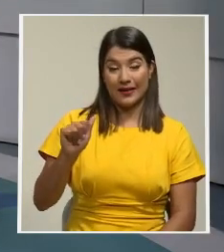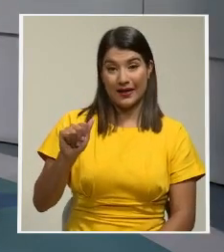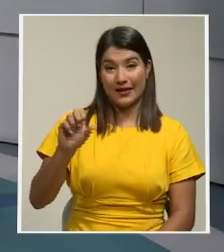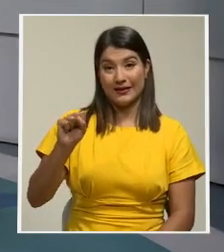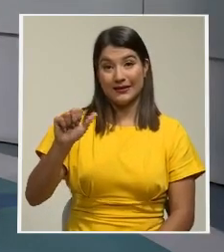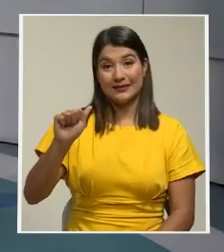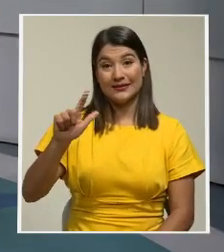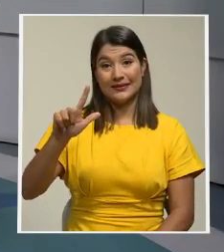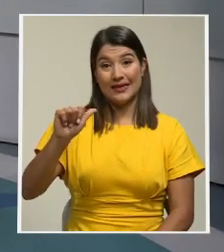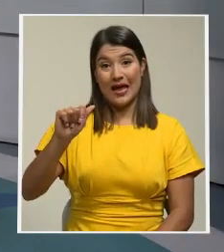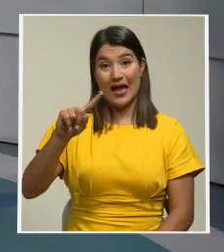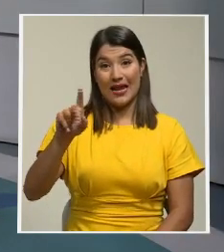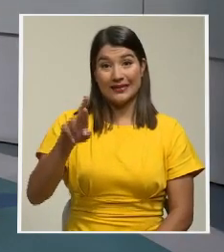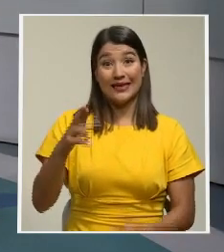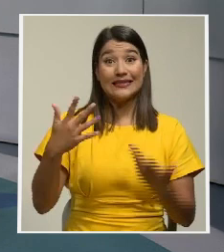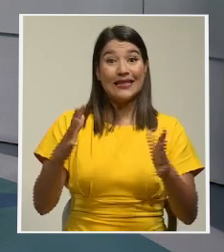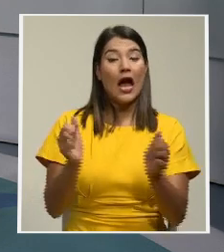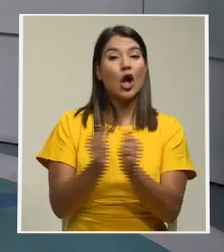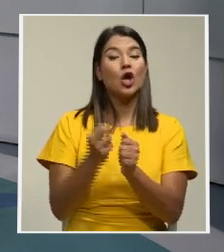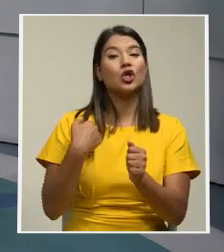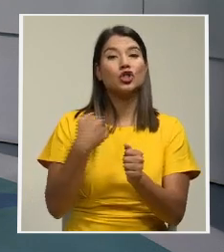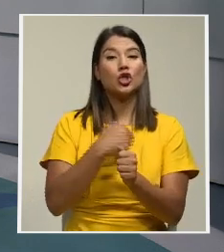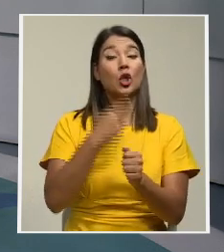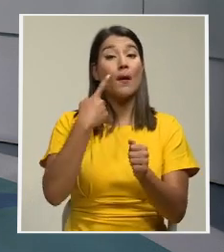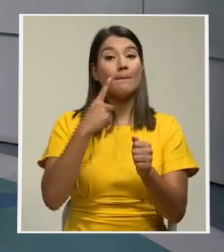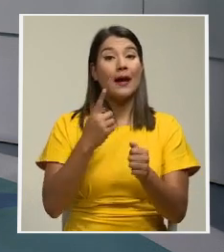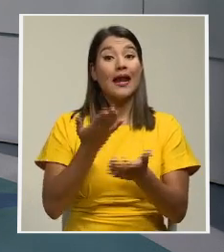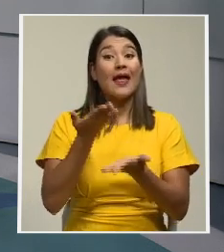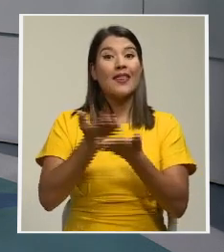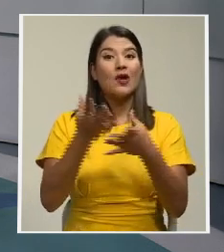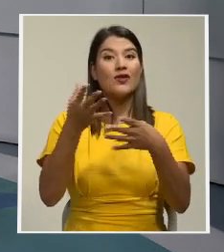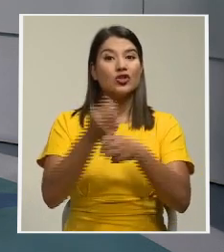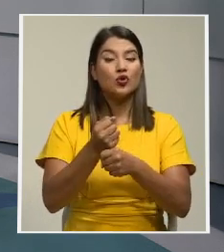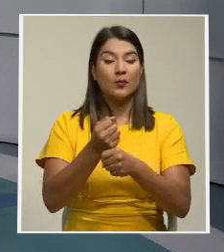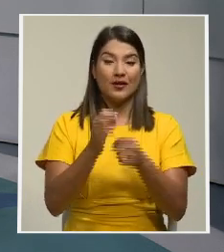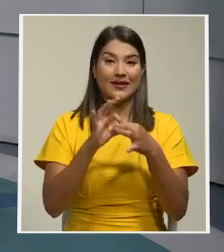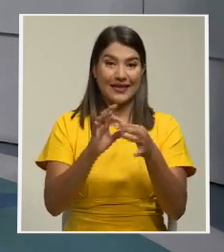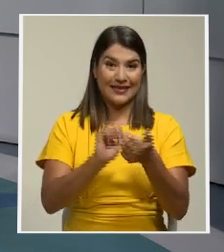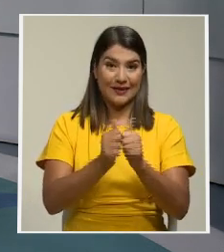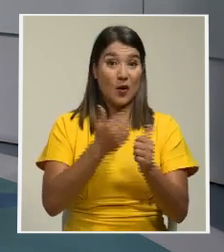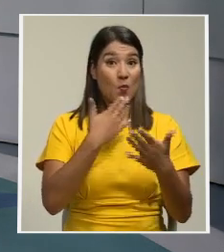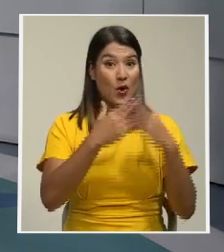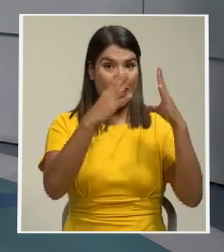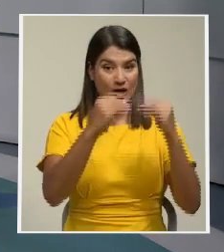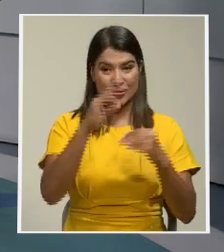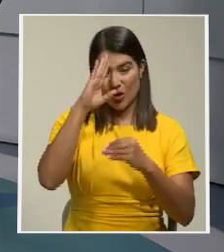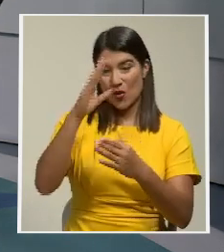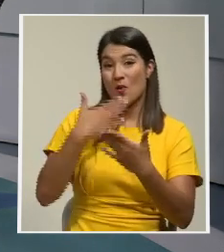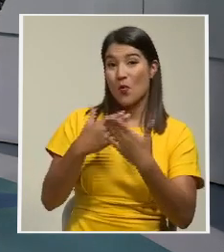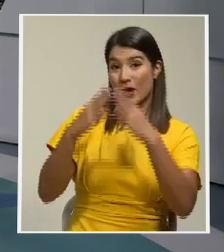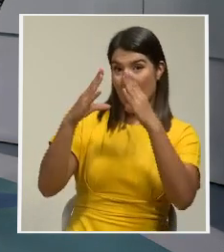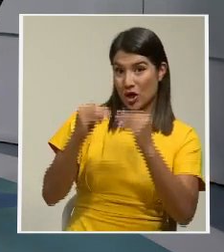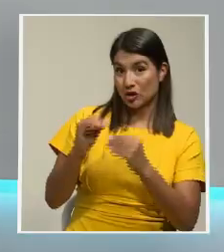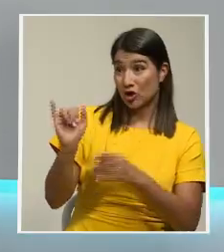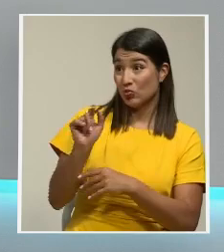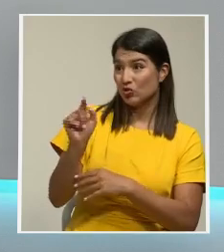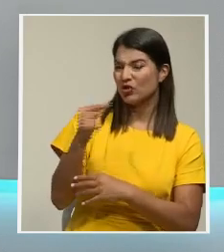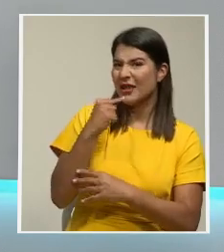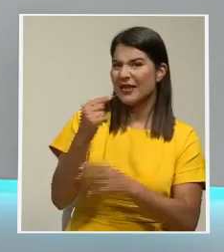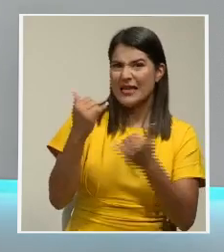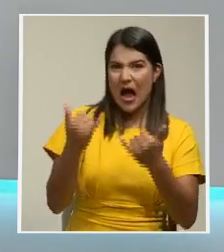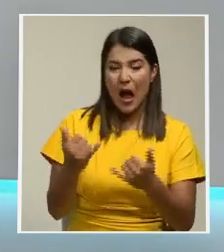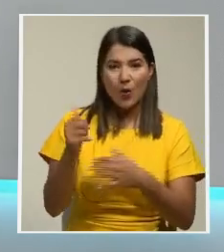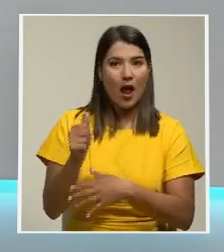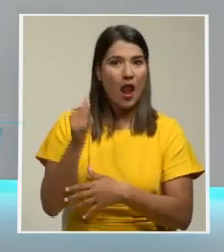para darnos un adelanto de la sección deportiva. ¿Qué tal? Buenas noches, Andrea. Hola, ¿qué tal? Buenas noches, Anita. Como usted bien lo dice, esa solidez que tiene Liga